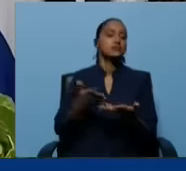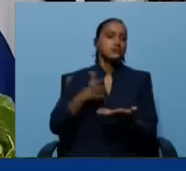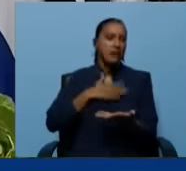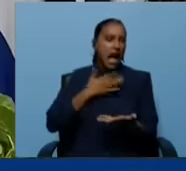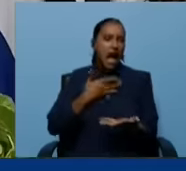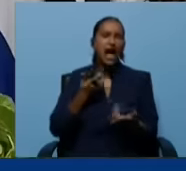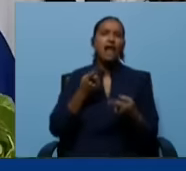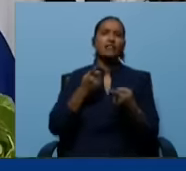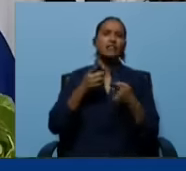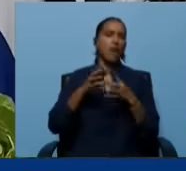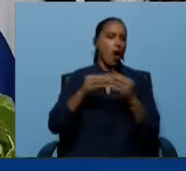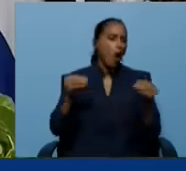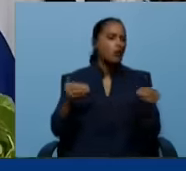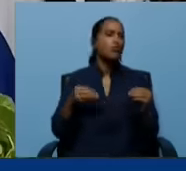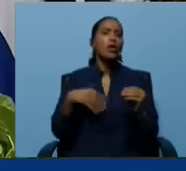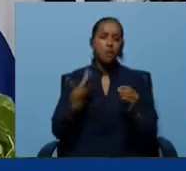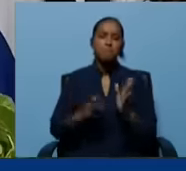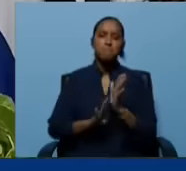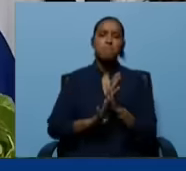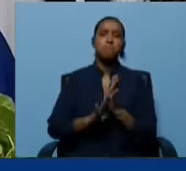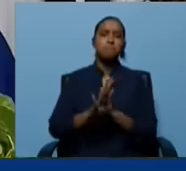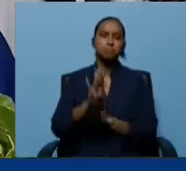y